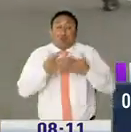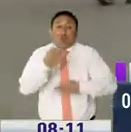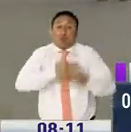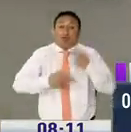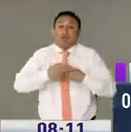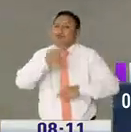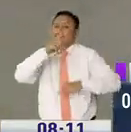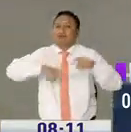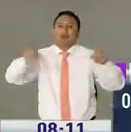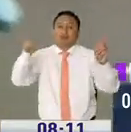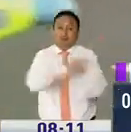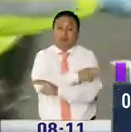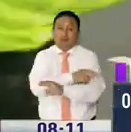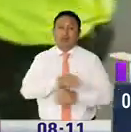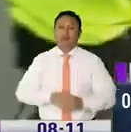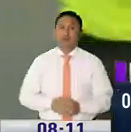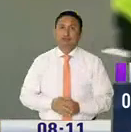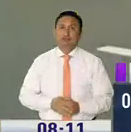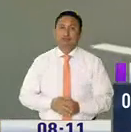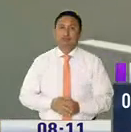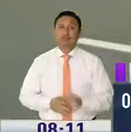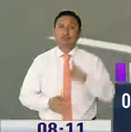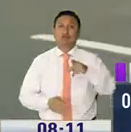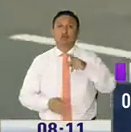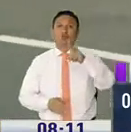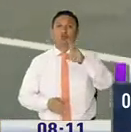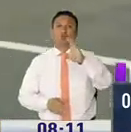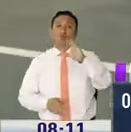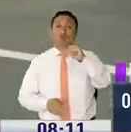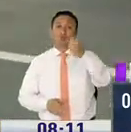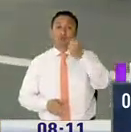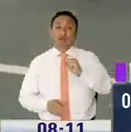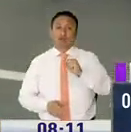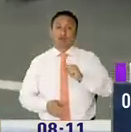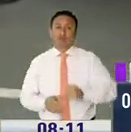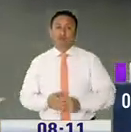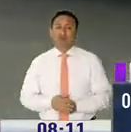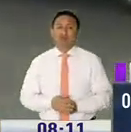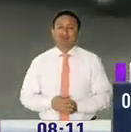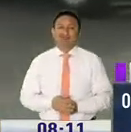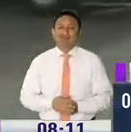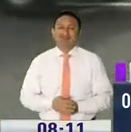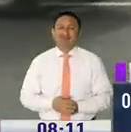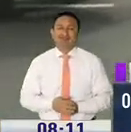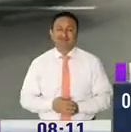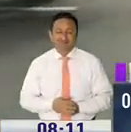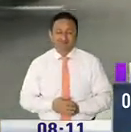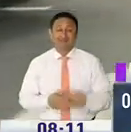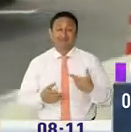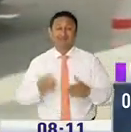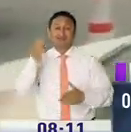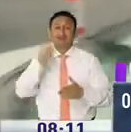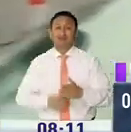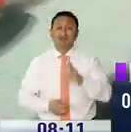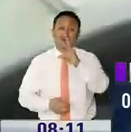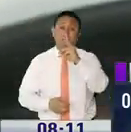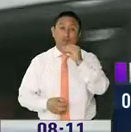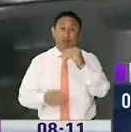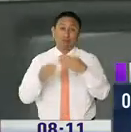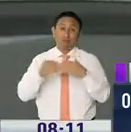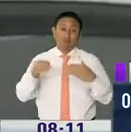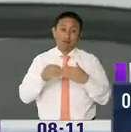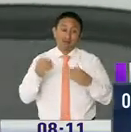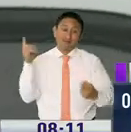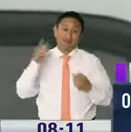puede estar, y peor aún los PUCAS, que son los permisos únicos de comercio autónomo. Entonces tenemos la sanción que va desde los $20 a